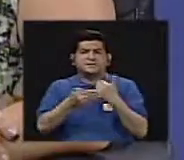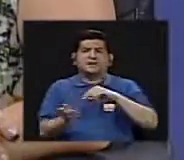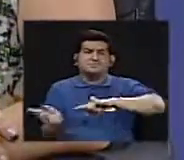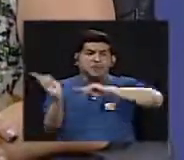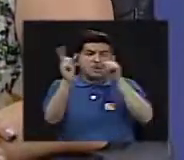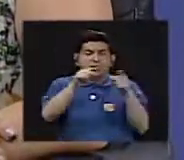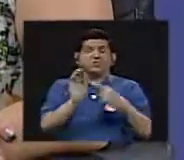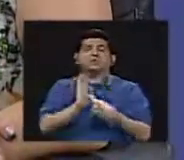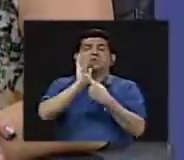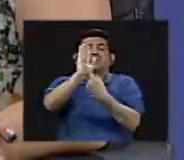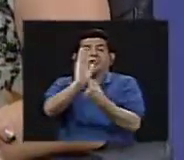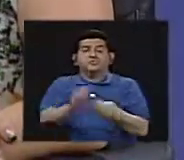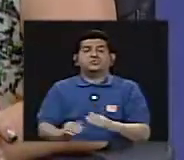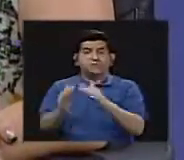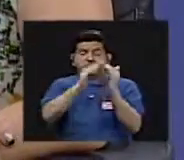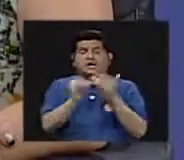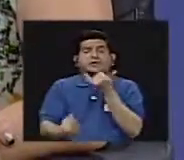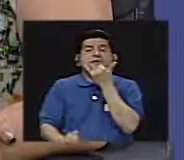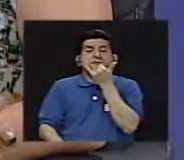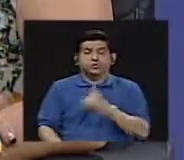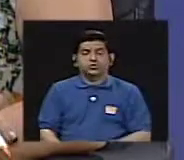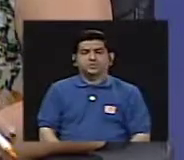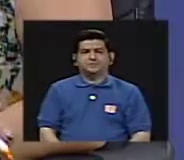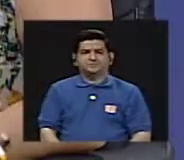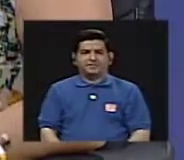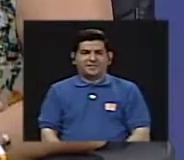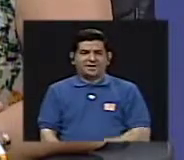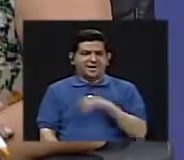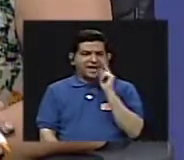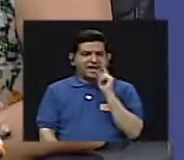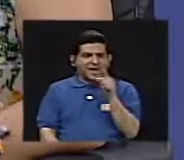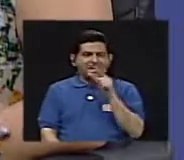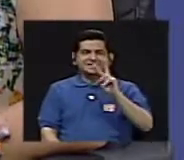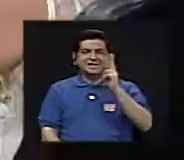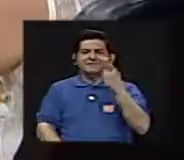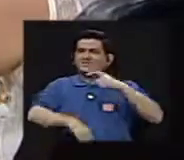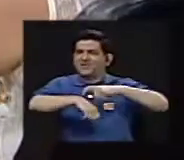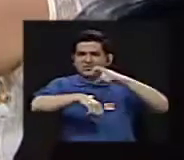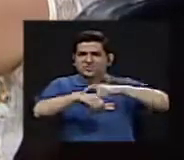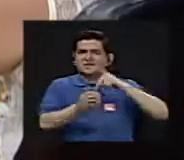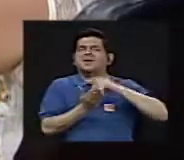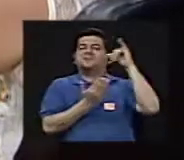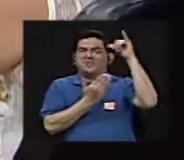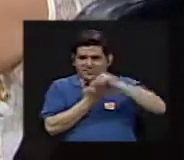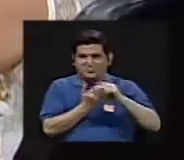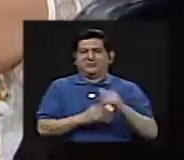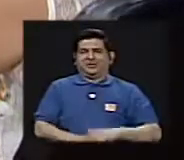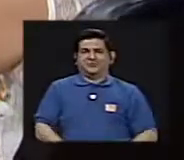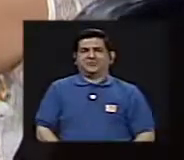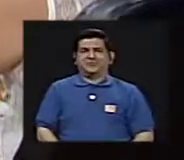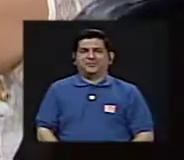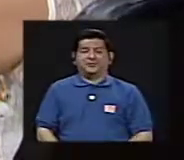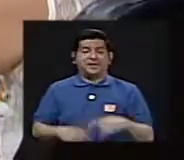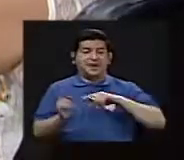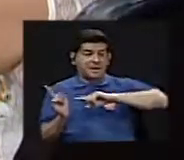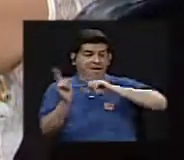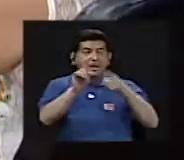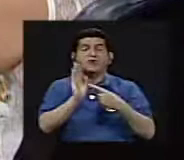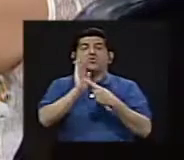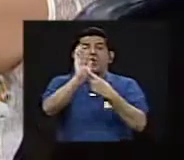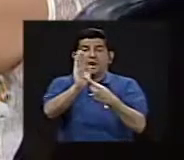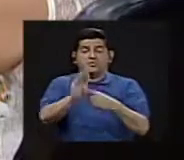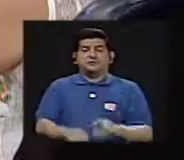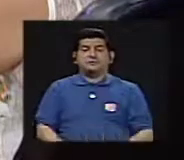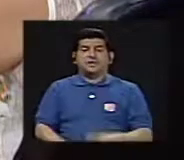ustedes lo presentaron en la comunidad, precisamente. Pues, sí, esa es como la segunda etapa del proyecto, ¿verdad? Que es el irlo a presentar, por lo menos ir a